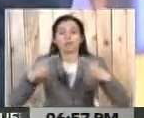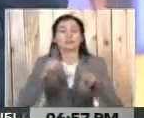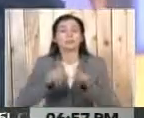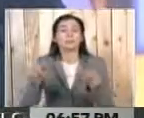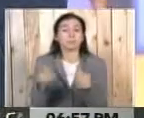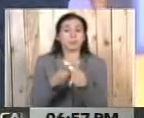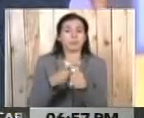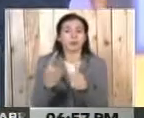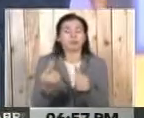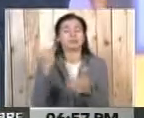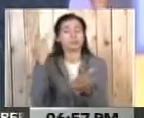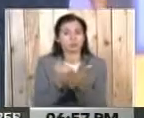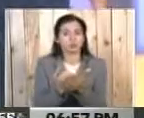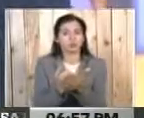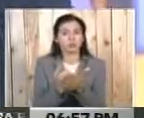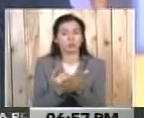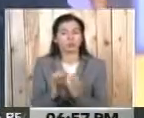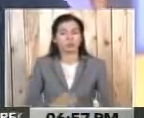para